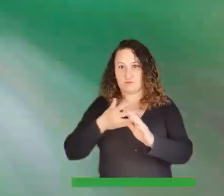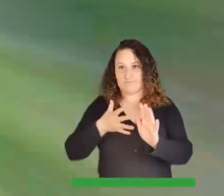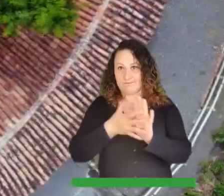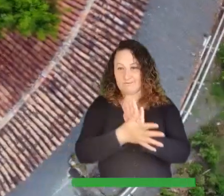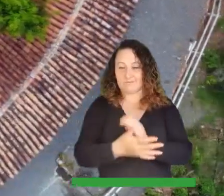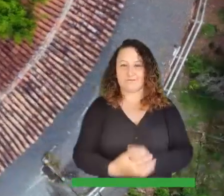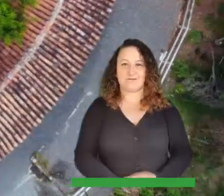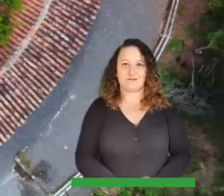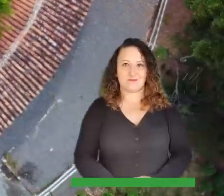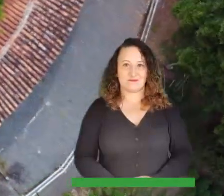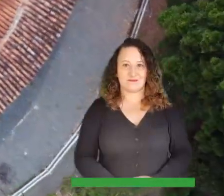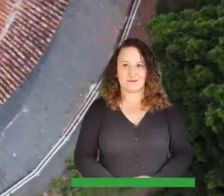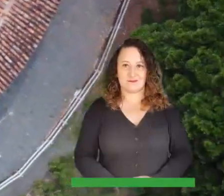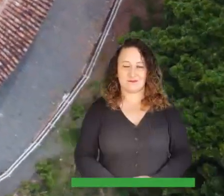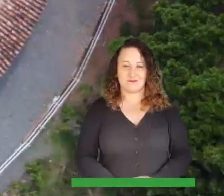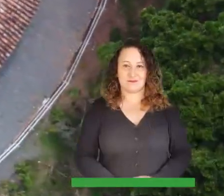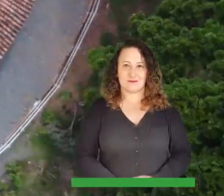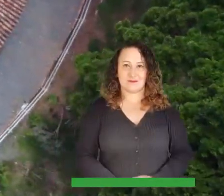transferir.